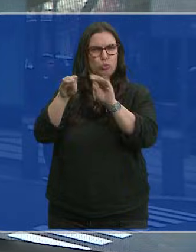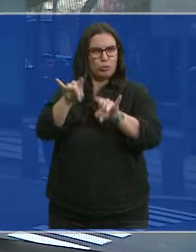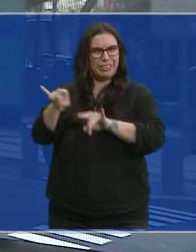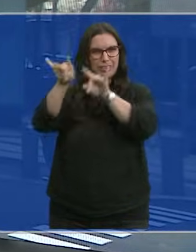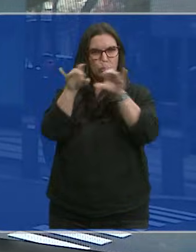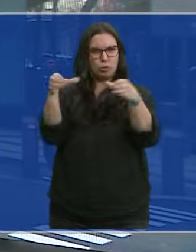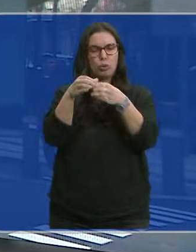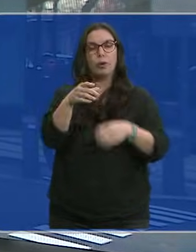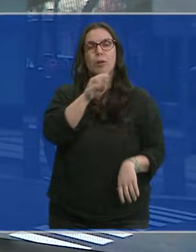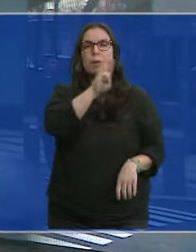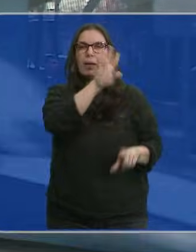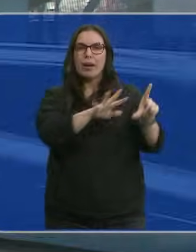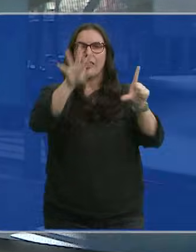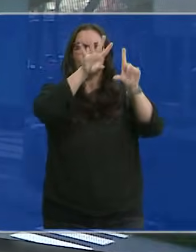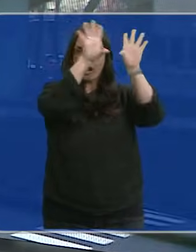13 estos resultados, Diego?